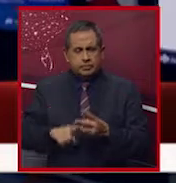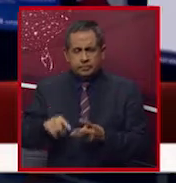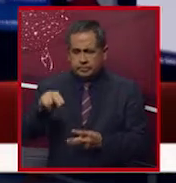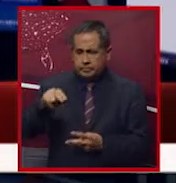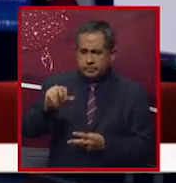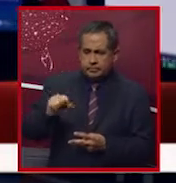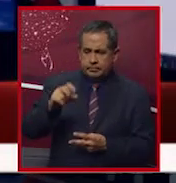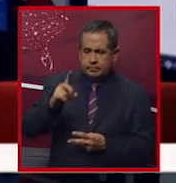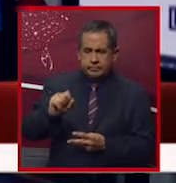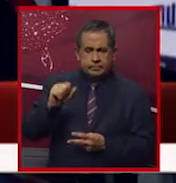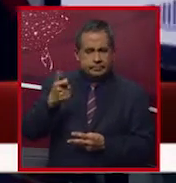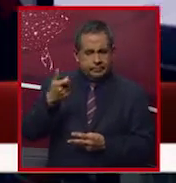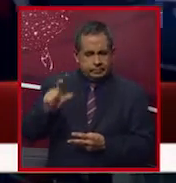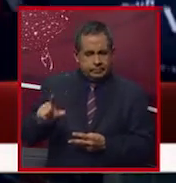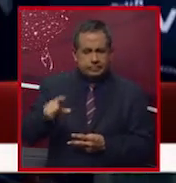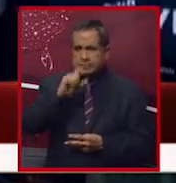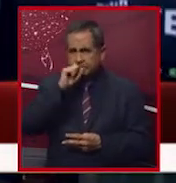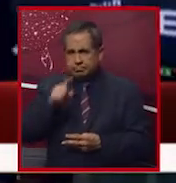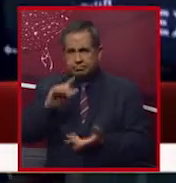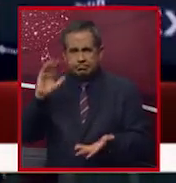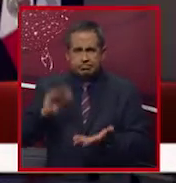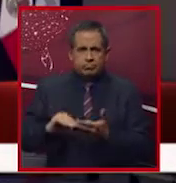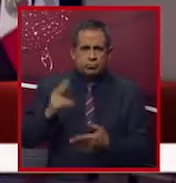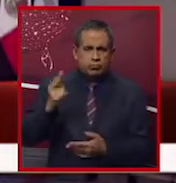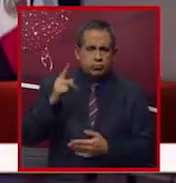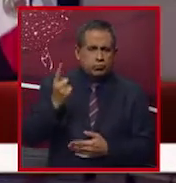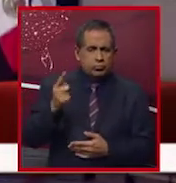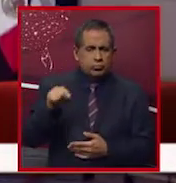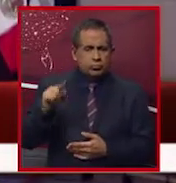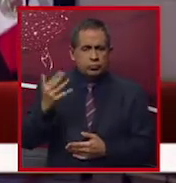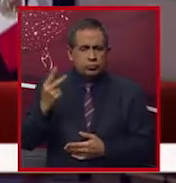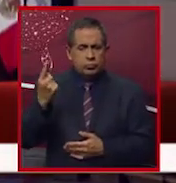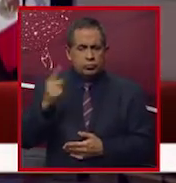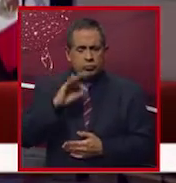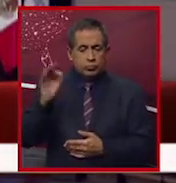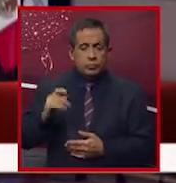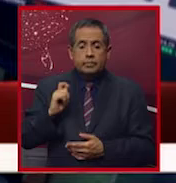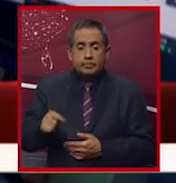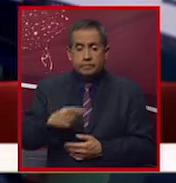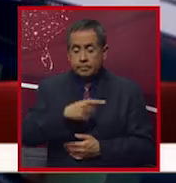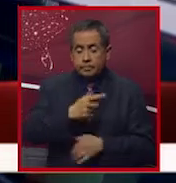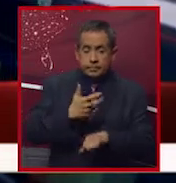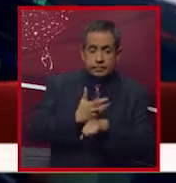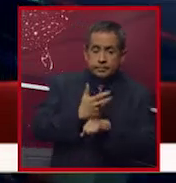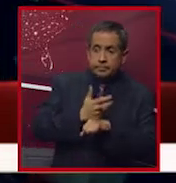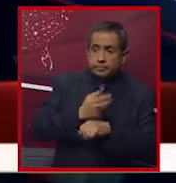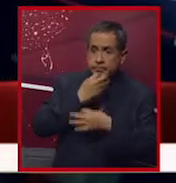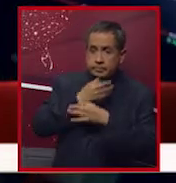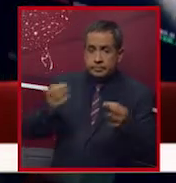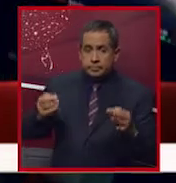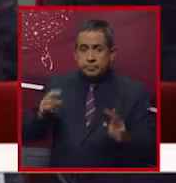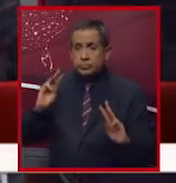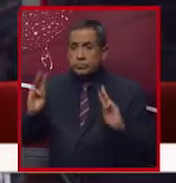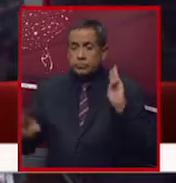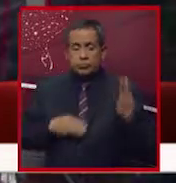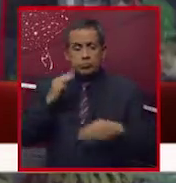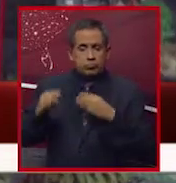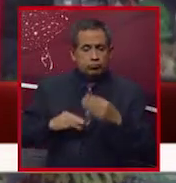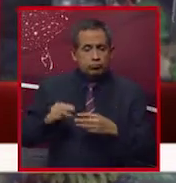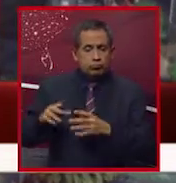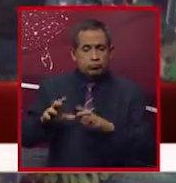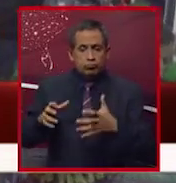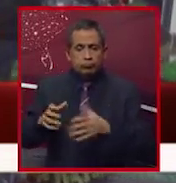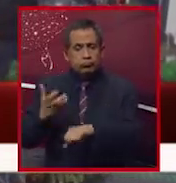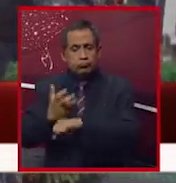Nasdaq bajó 1.51%. Es decir, este anuncio del Ejecutivo está afectando a las bolsas de México y